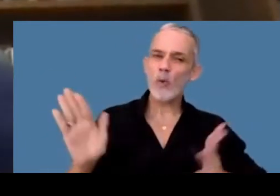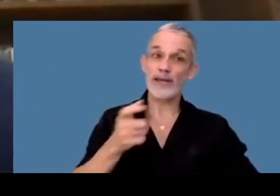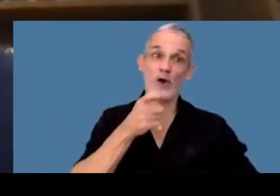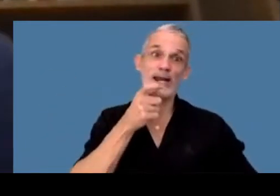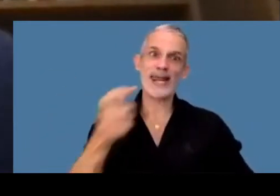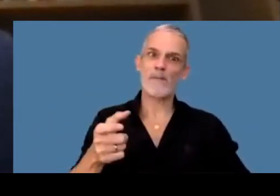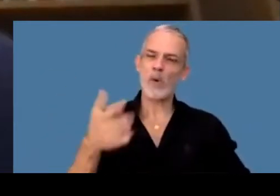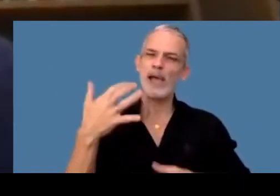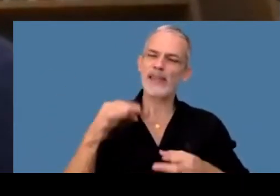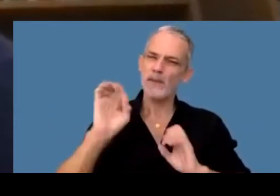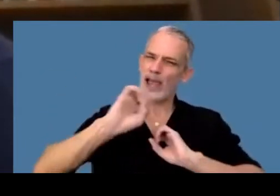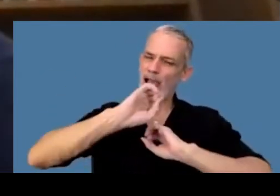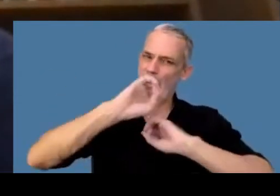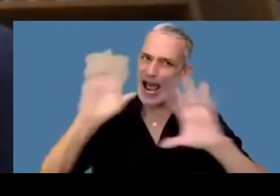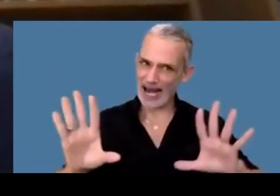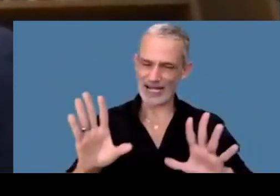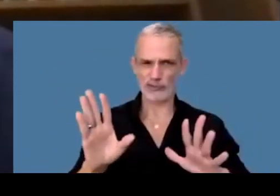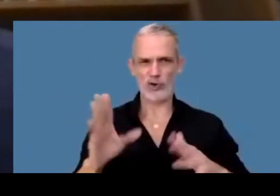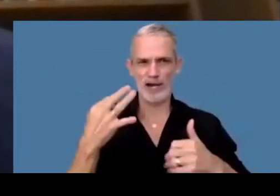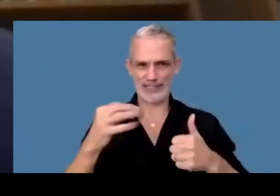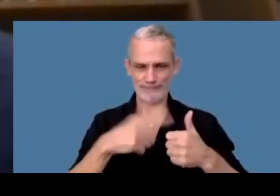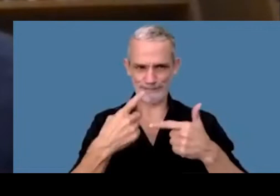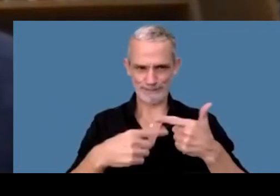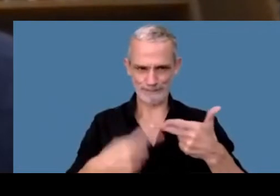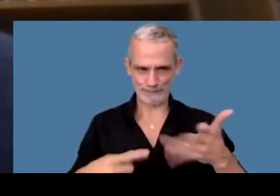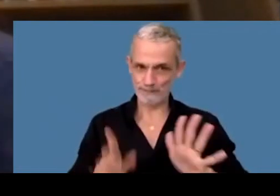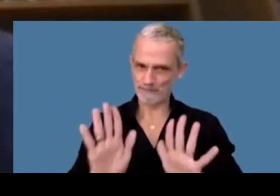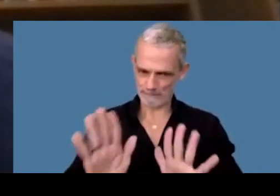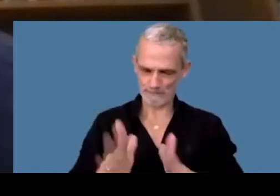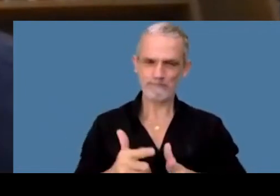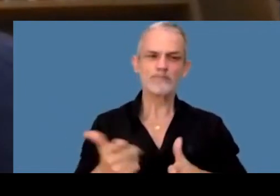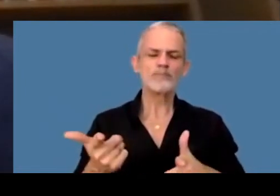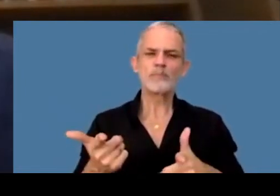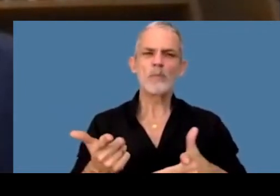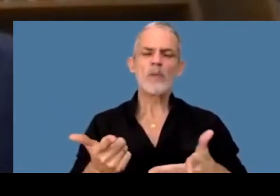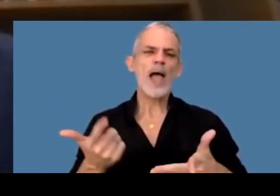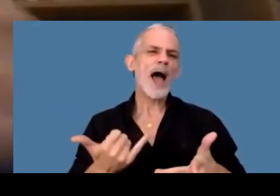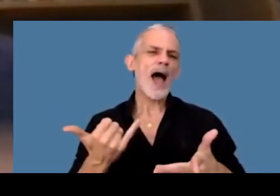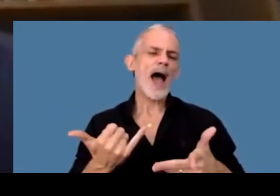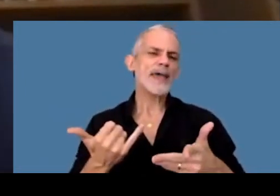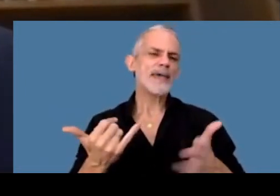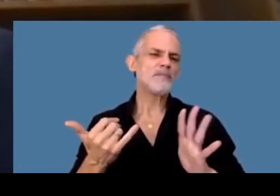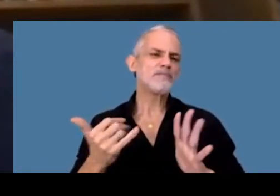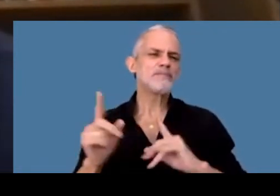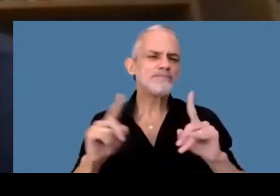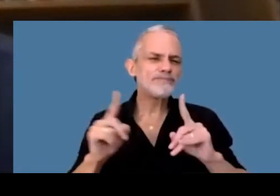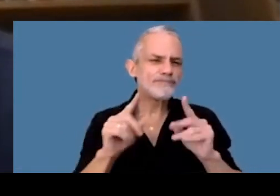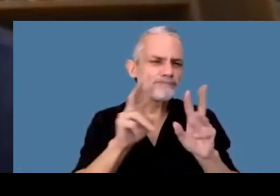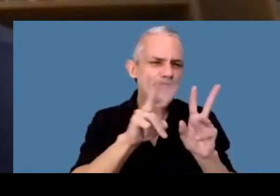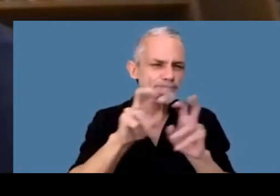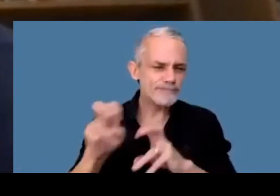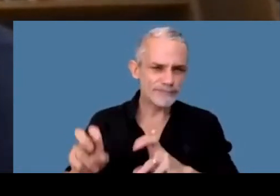algunas aclaraciones, ¿no? Porque, a ver, de cualquier forma, ahí hay varias cuestiones